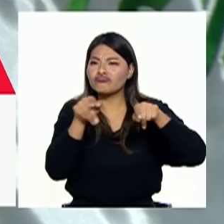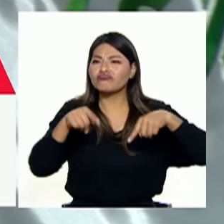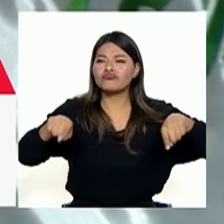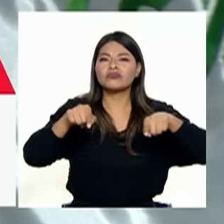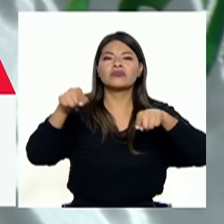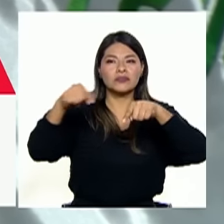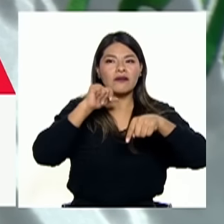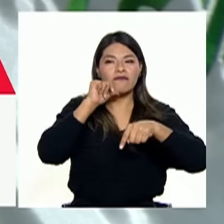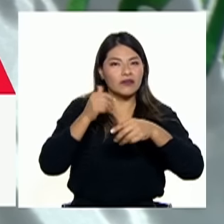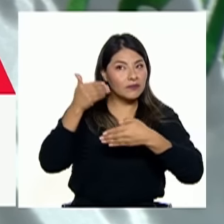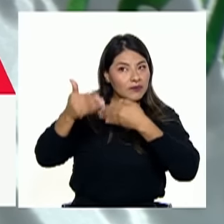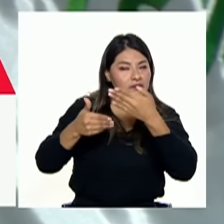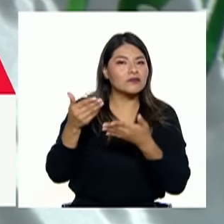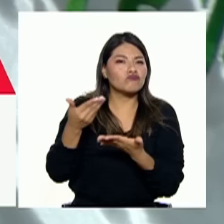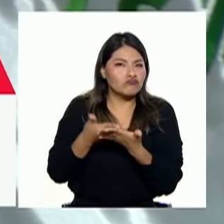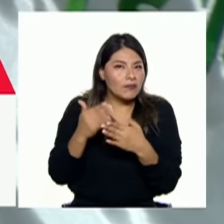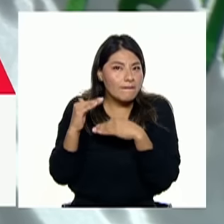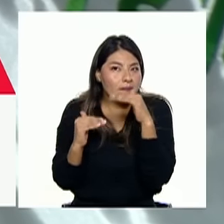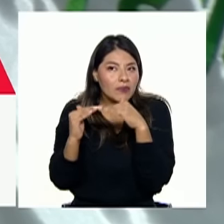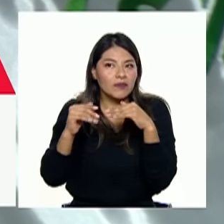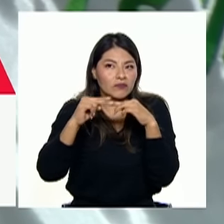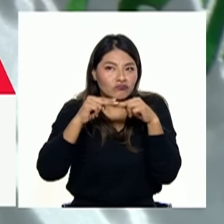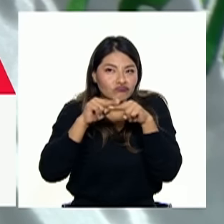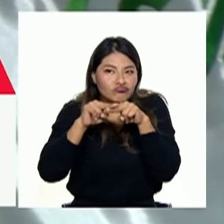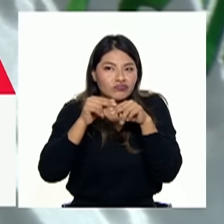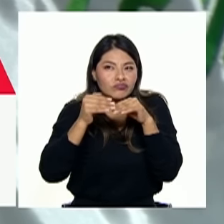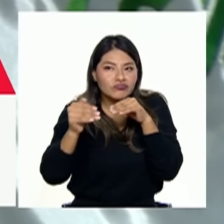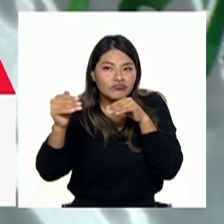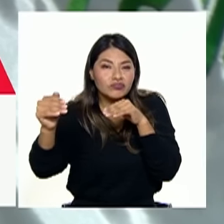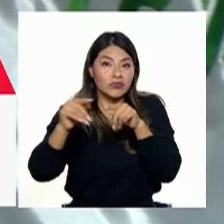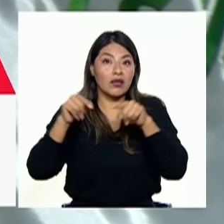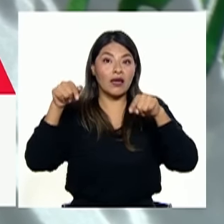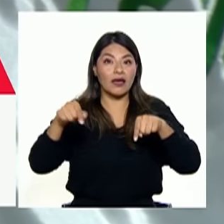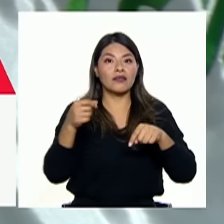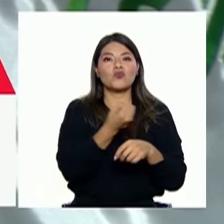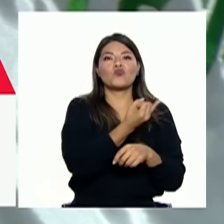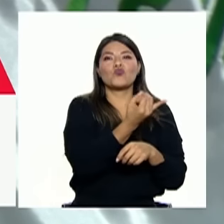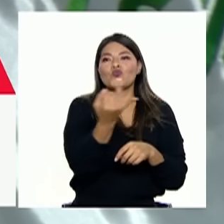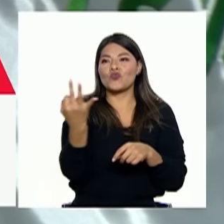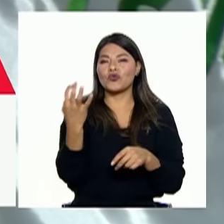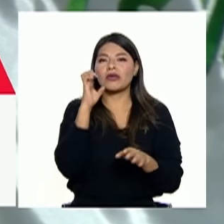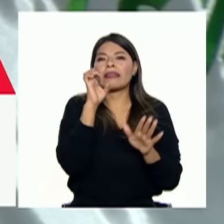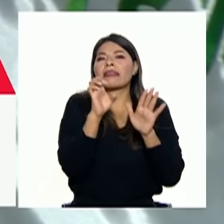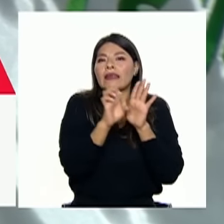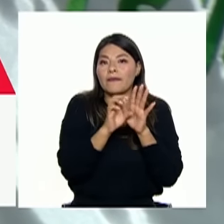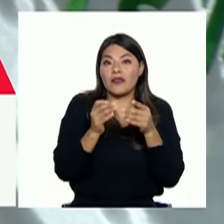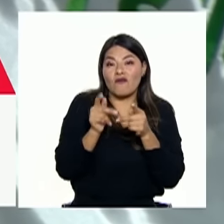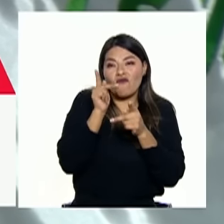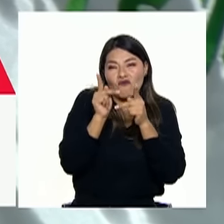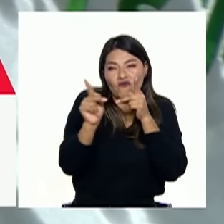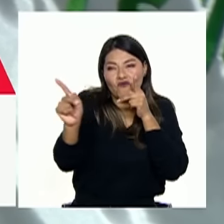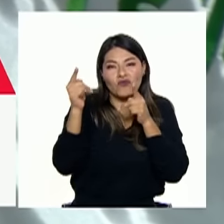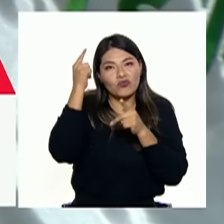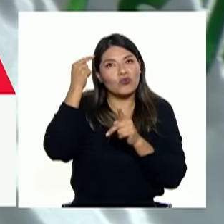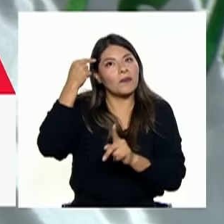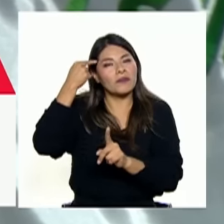planeamiento y construcción. Estos ejemplos son solo una muestra de lo que está por venir y que nos permite ver el futuro con optimismo.